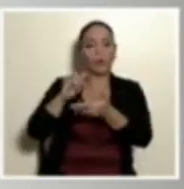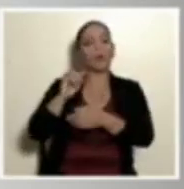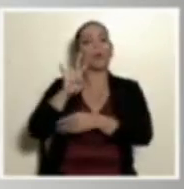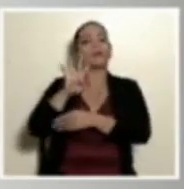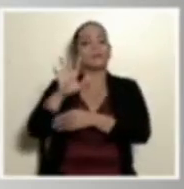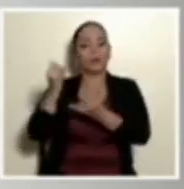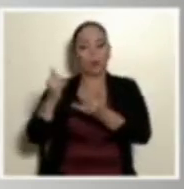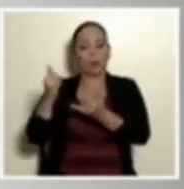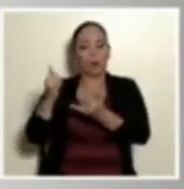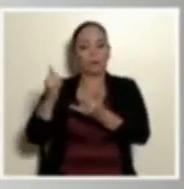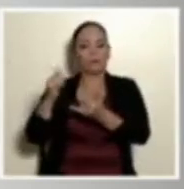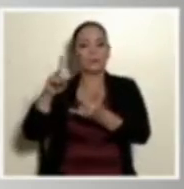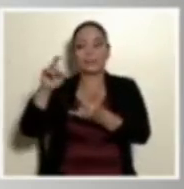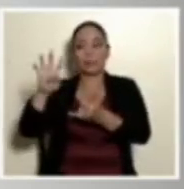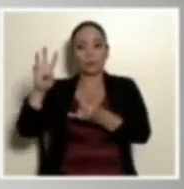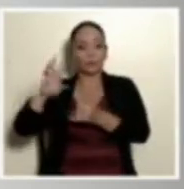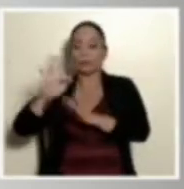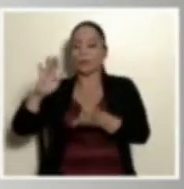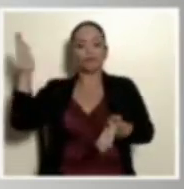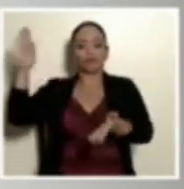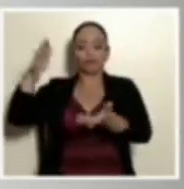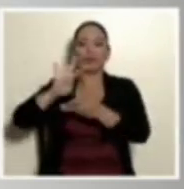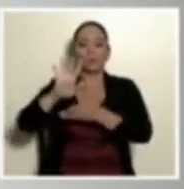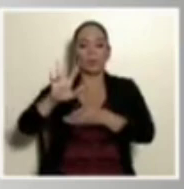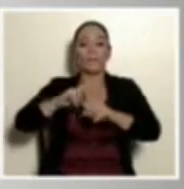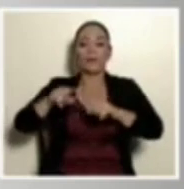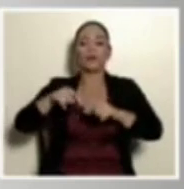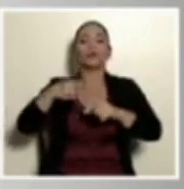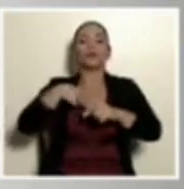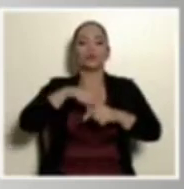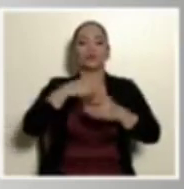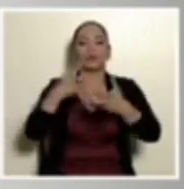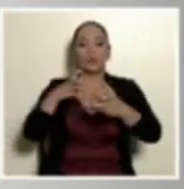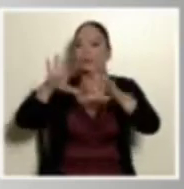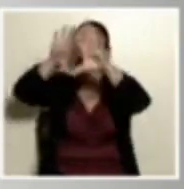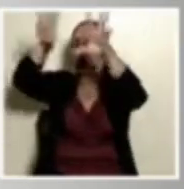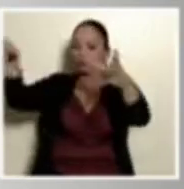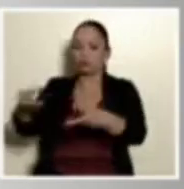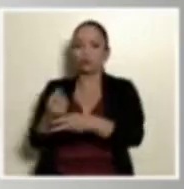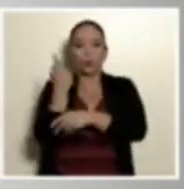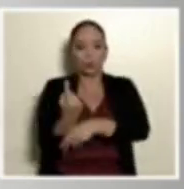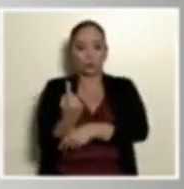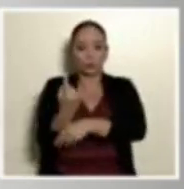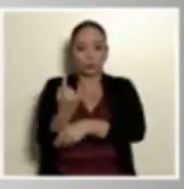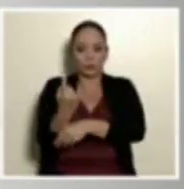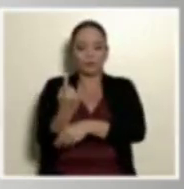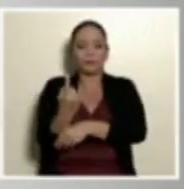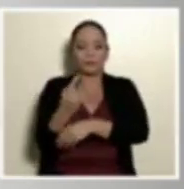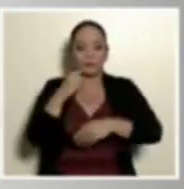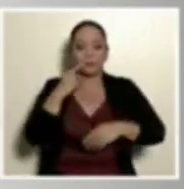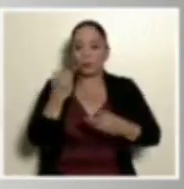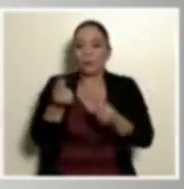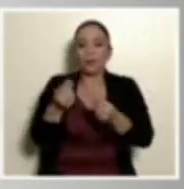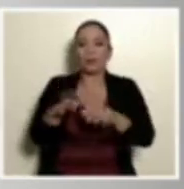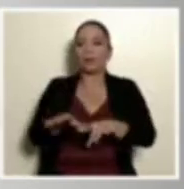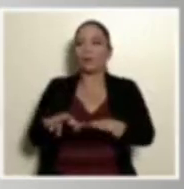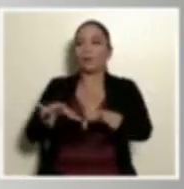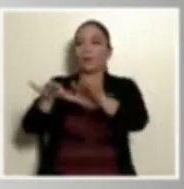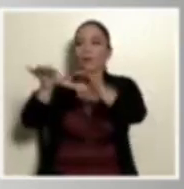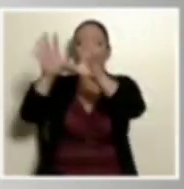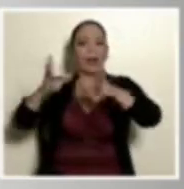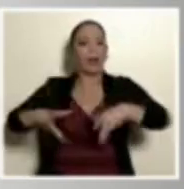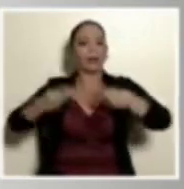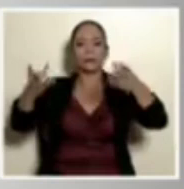Eso ha permitido también que la plata se escurra como cual río acelerado, ¿verdad?, en el gasto desmedido